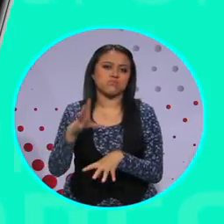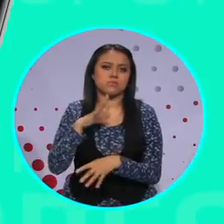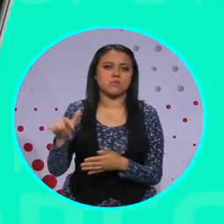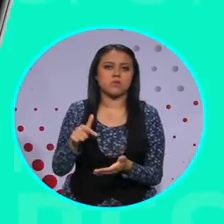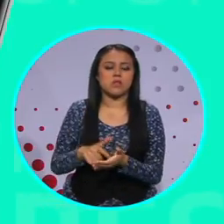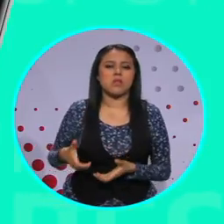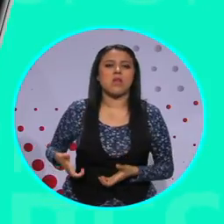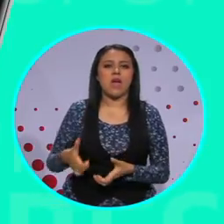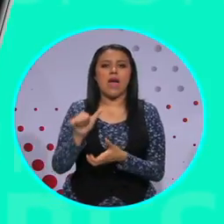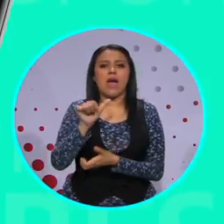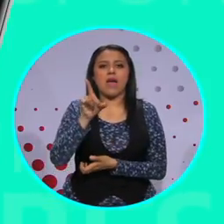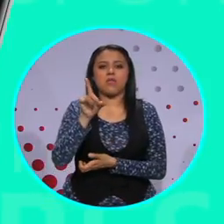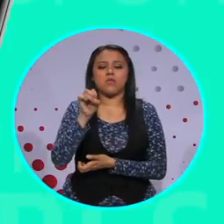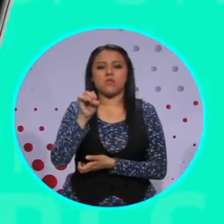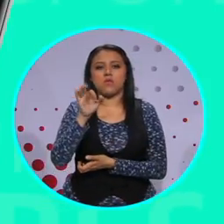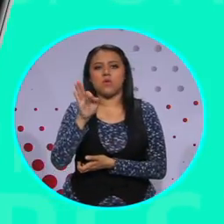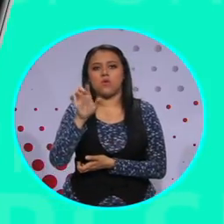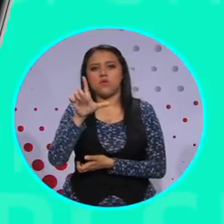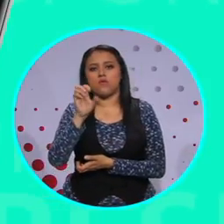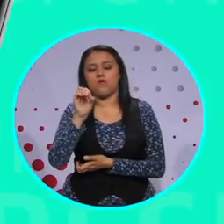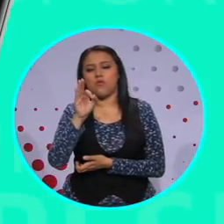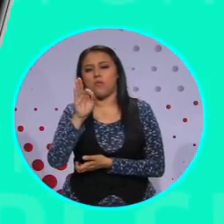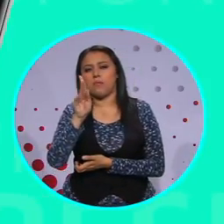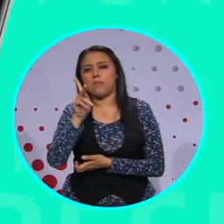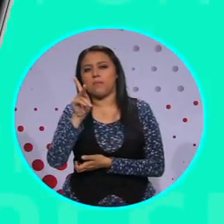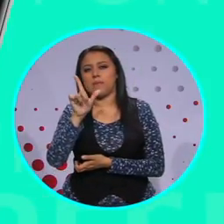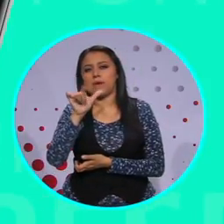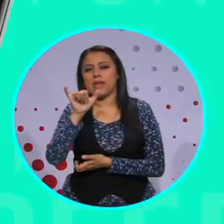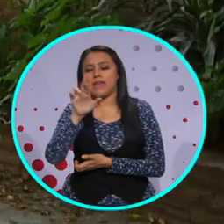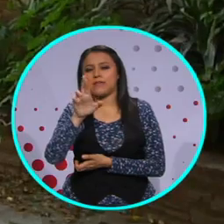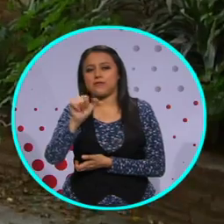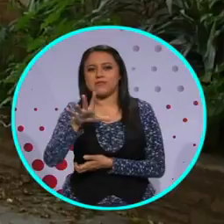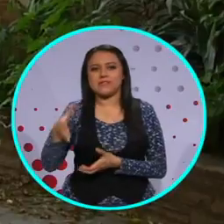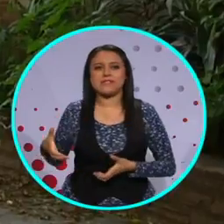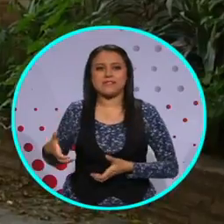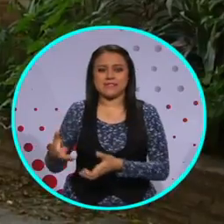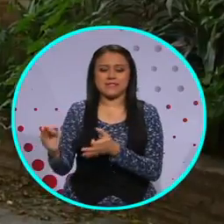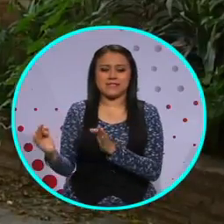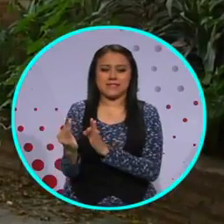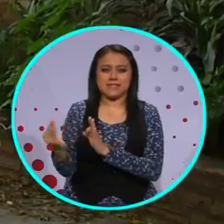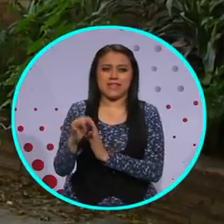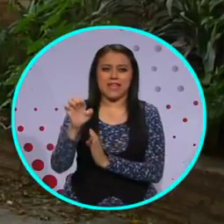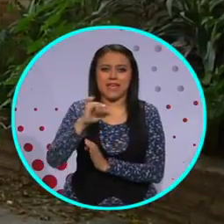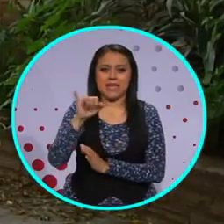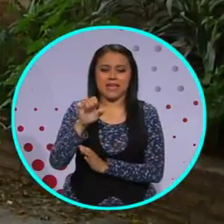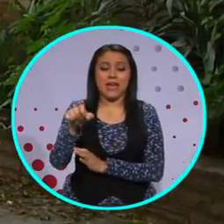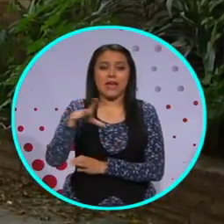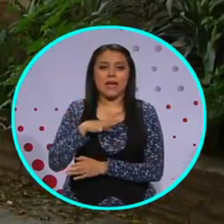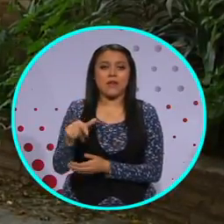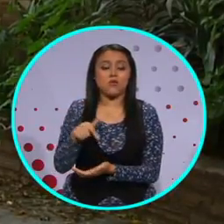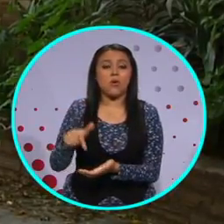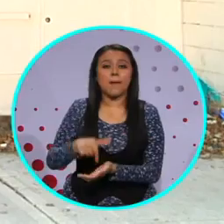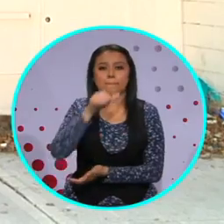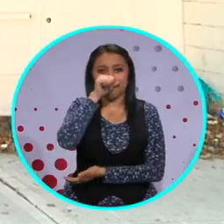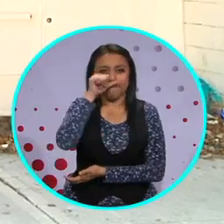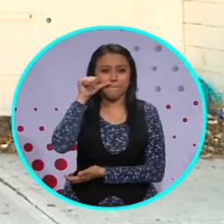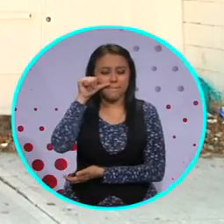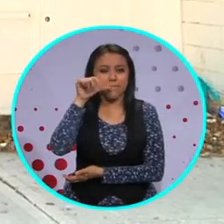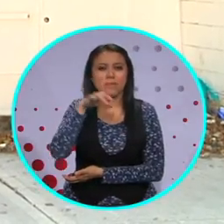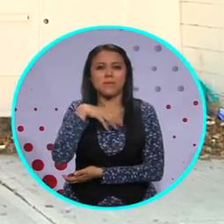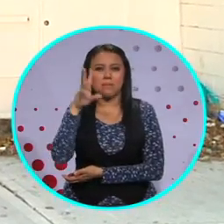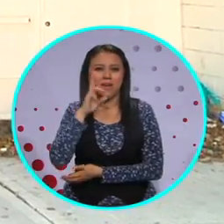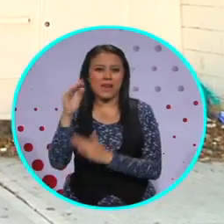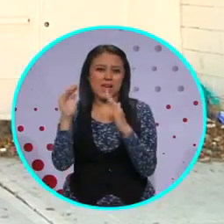calle adolfo / eje 8 sur y parroquia al llegar a estas calles de la delegación benito juárez es un hecho que la